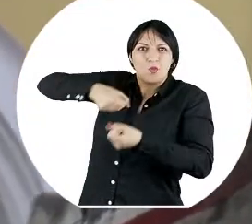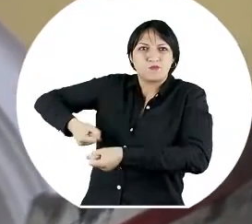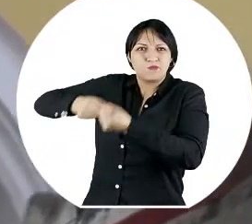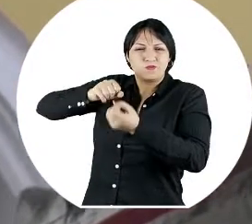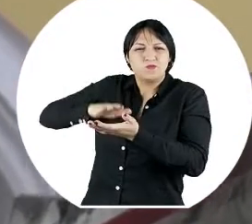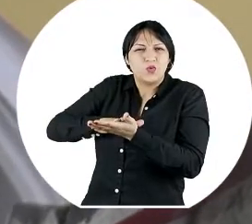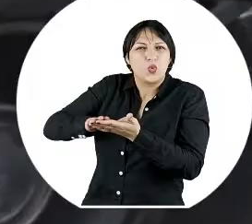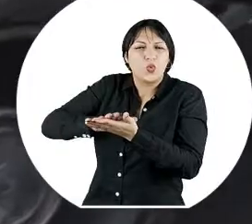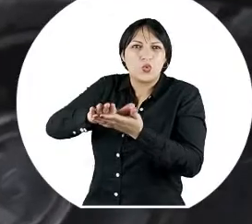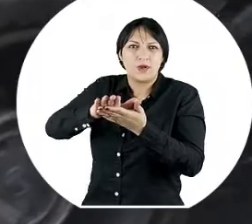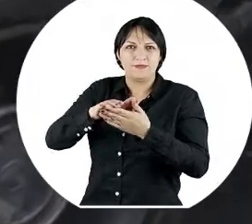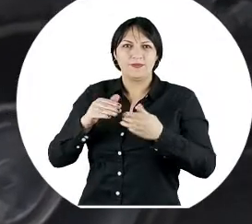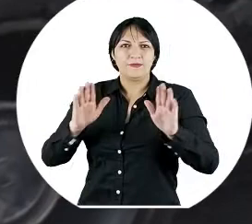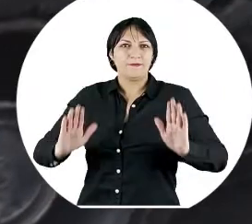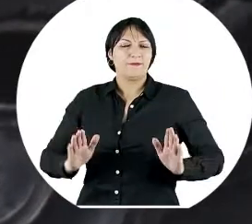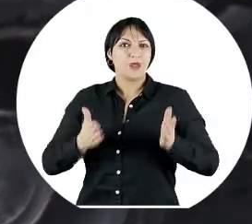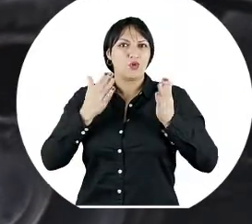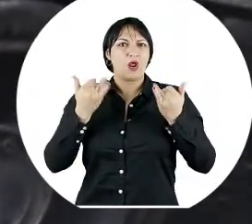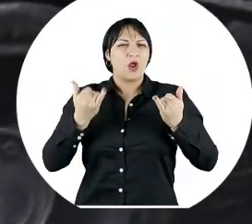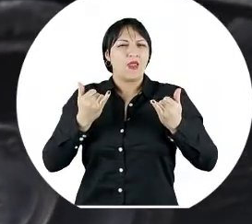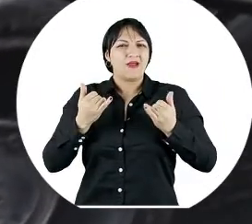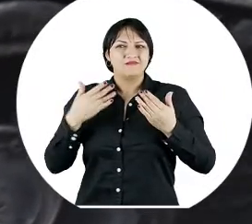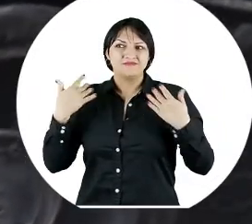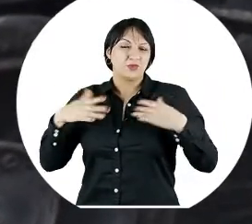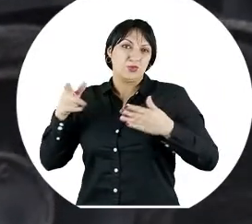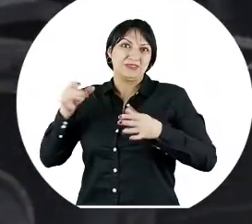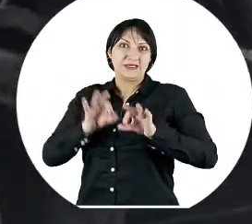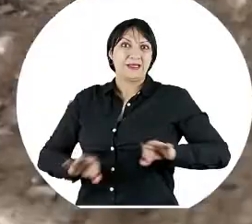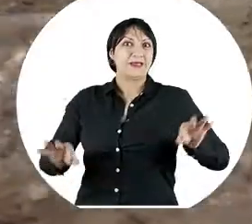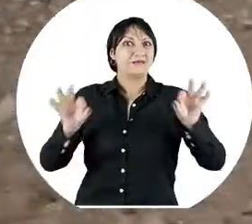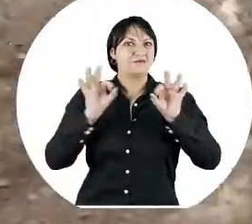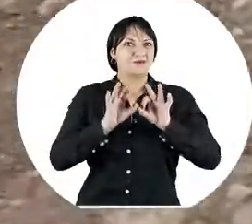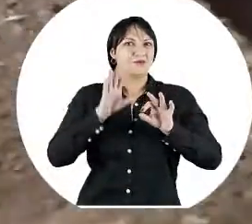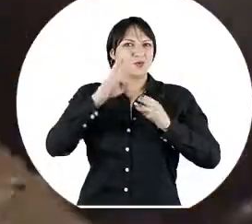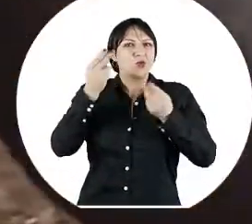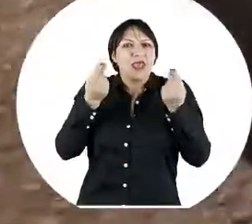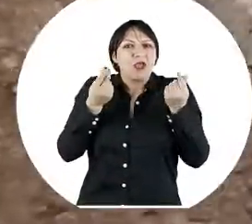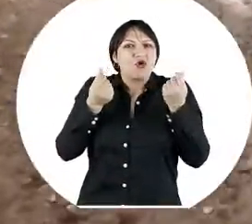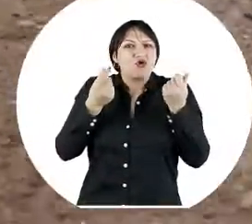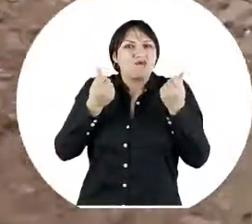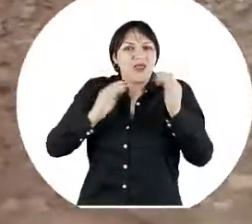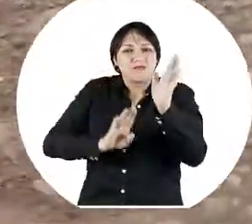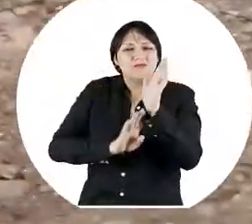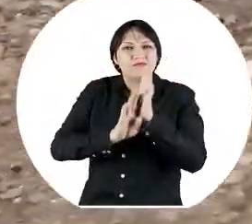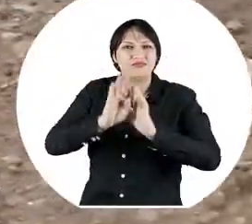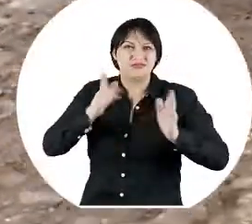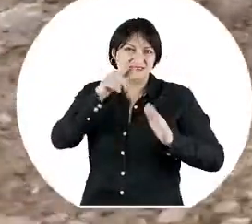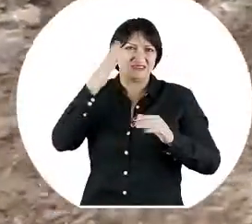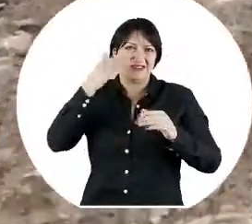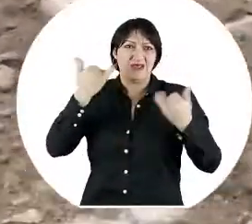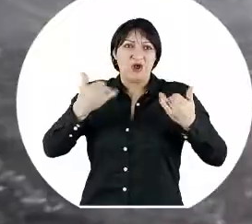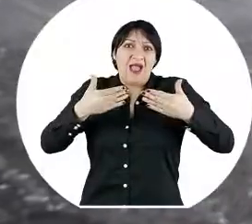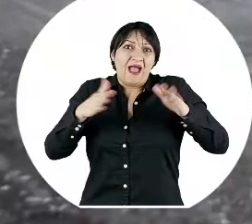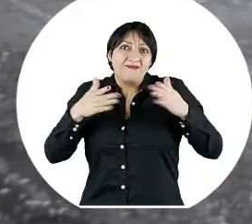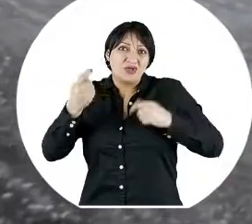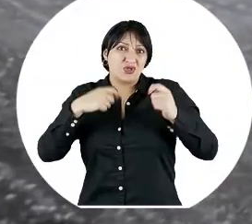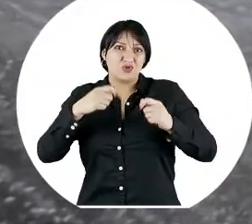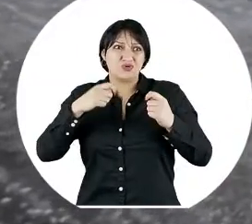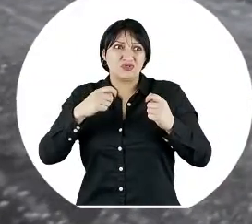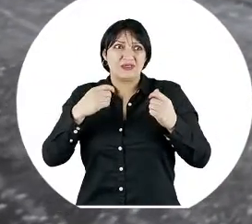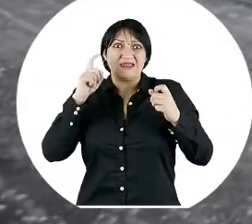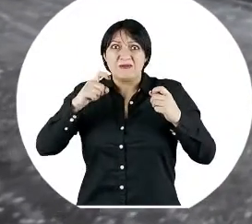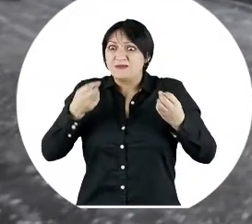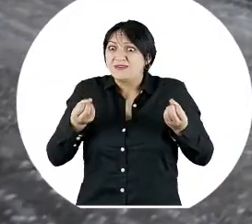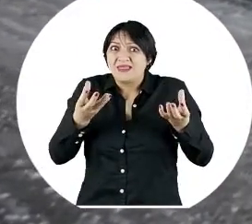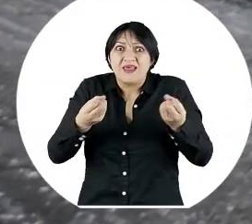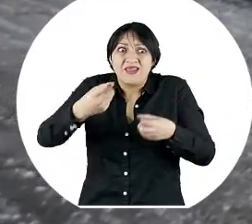la mezcla asfáltica. Infraestructura en este momento es un aporte muy importante a la economía por el tema de la reactivación. Ustedes saben que hay que